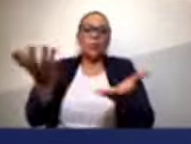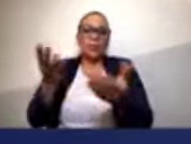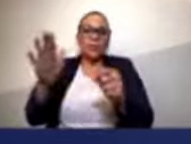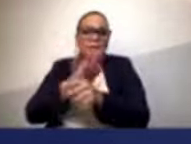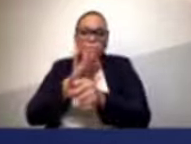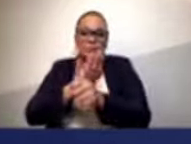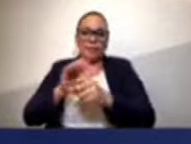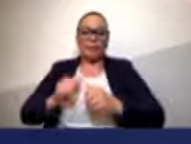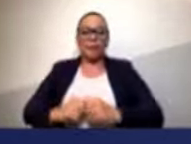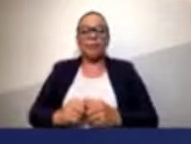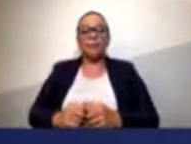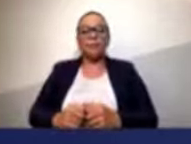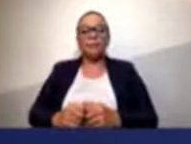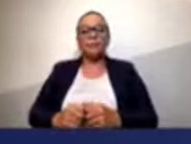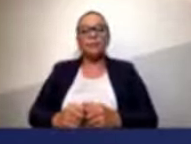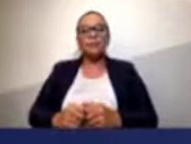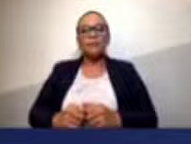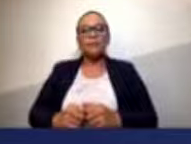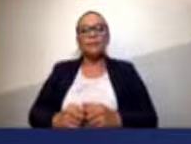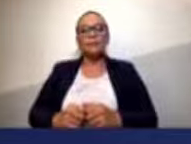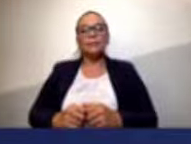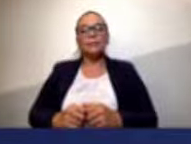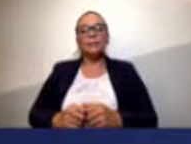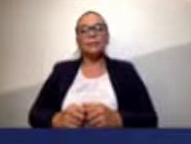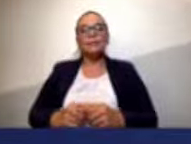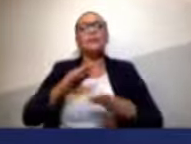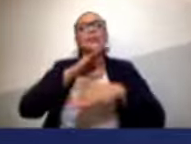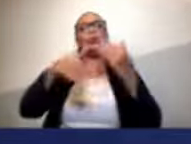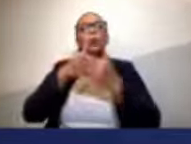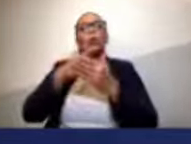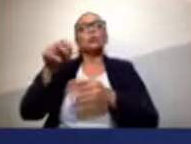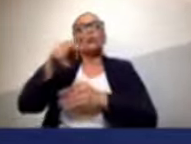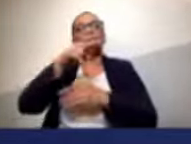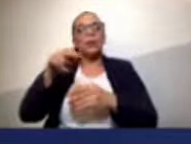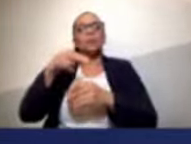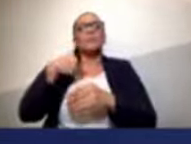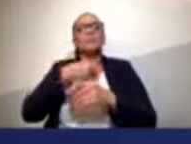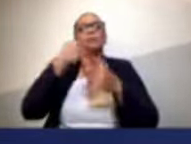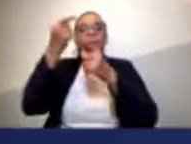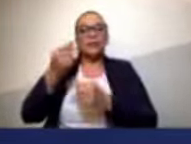integral. Yo creo que todos los colegas de Hacienda